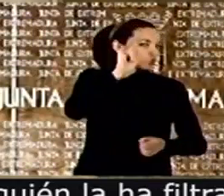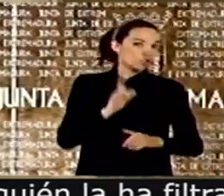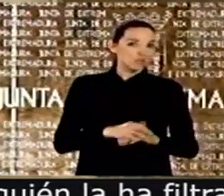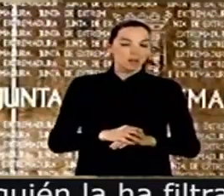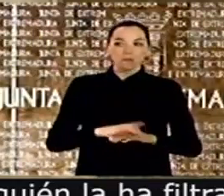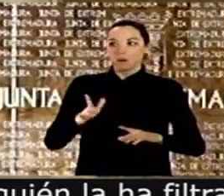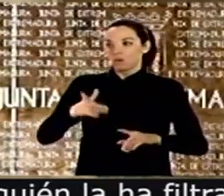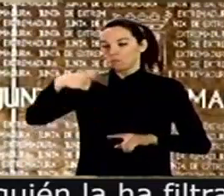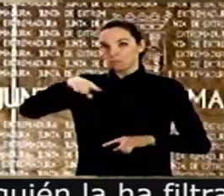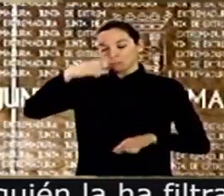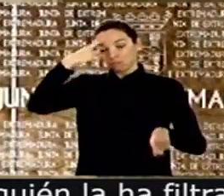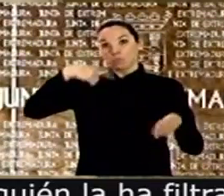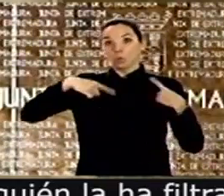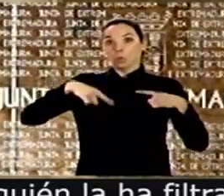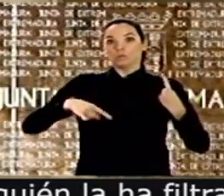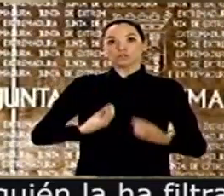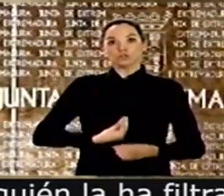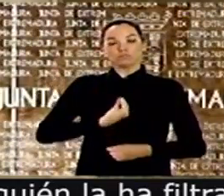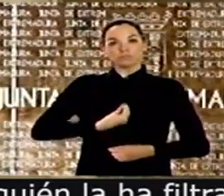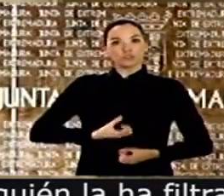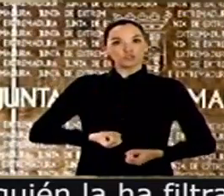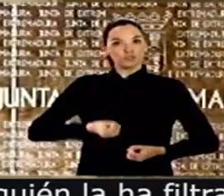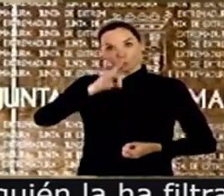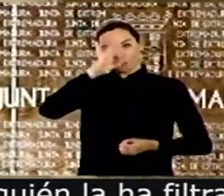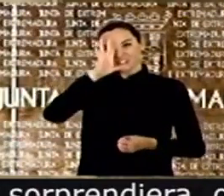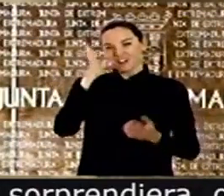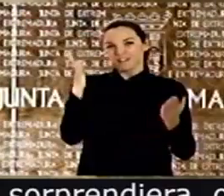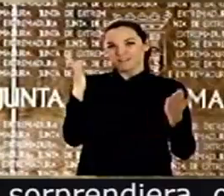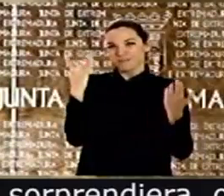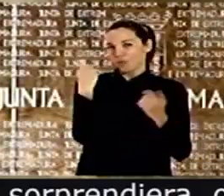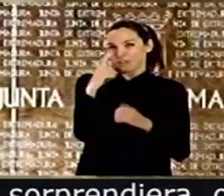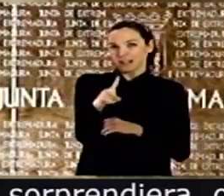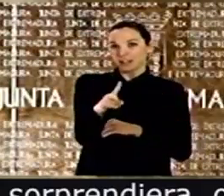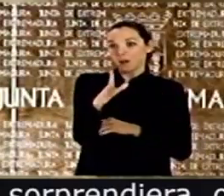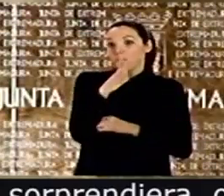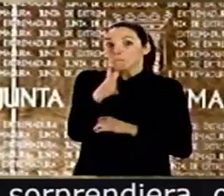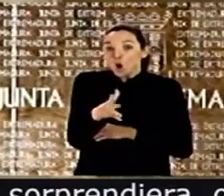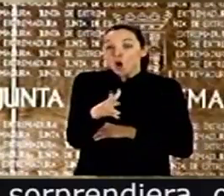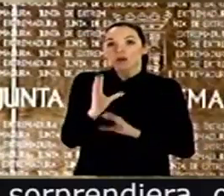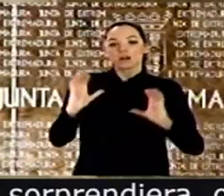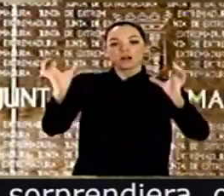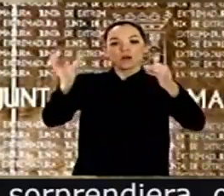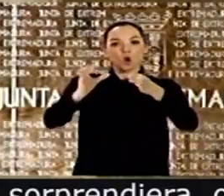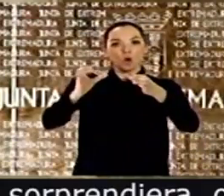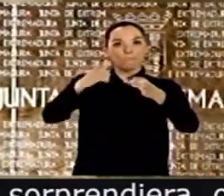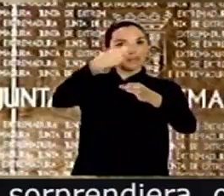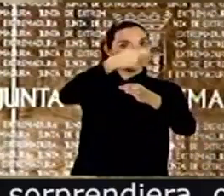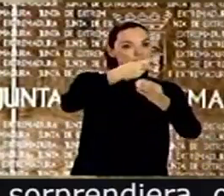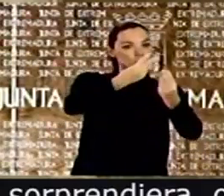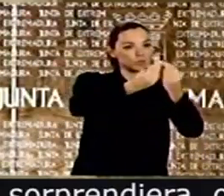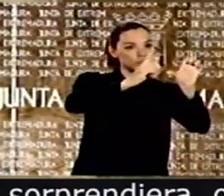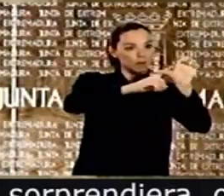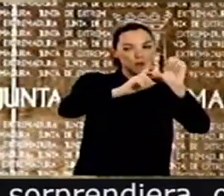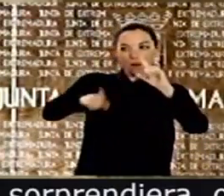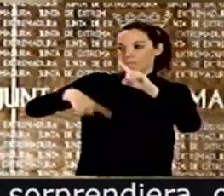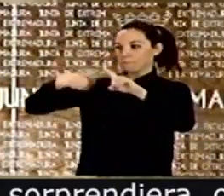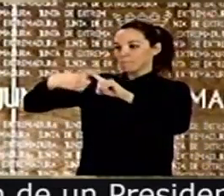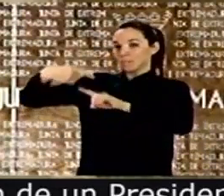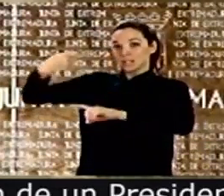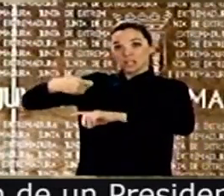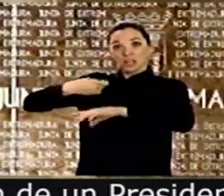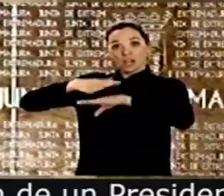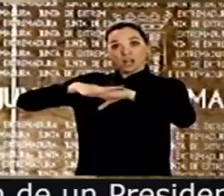sorprendiera, o eso pensamos en la Junta de Extremadura, la reunión de un presidente del Gobierno de Comunidades Autónomas con el presidente del Gobierno de España, si encima